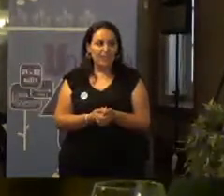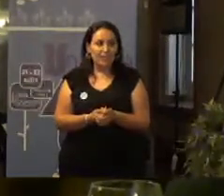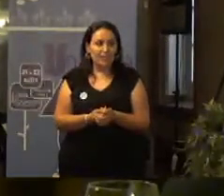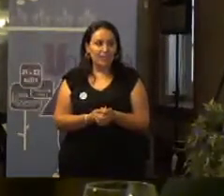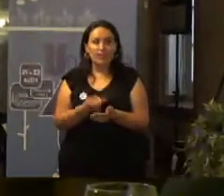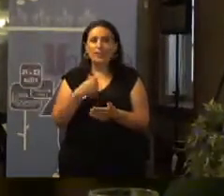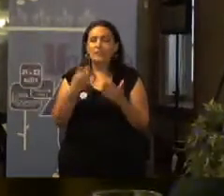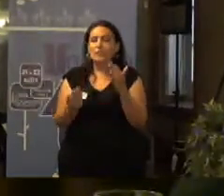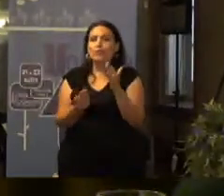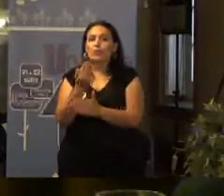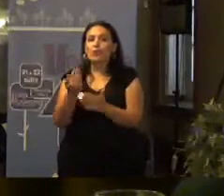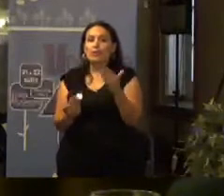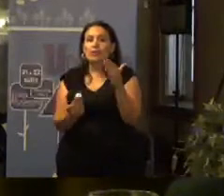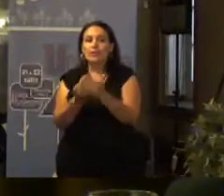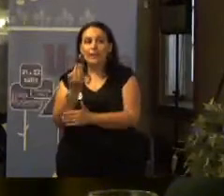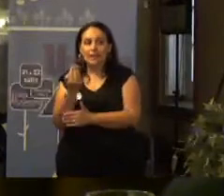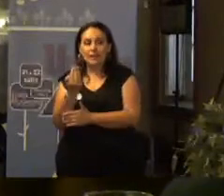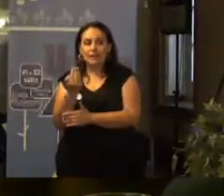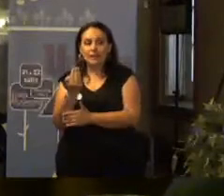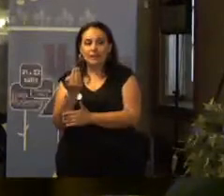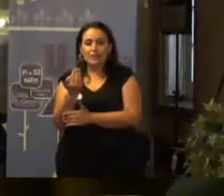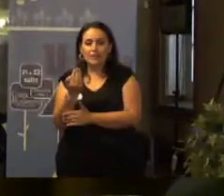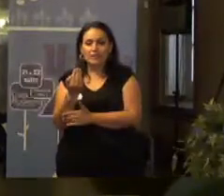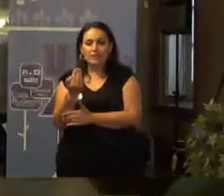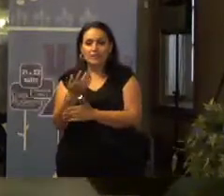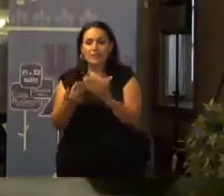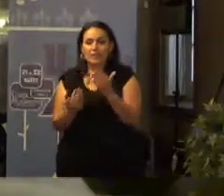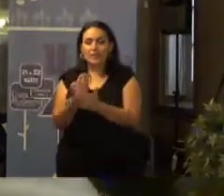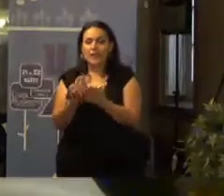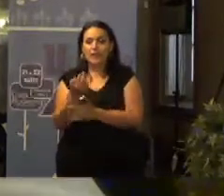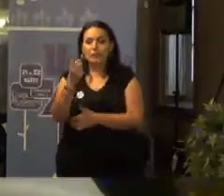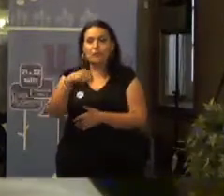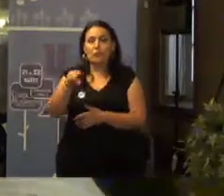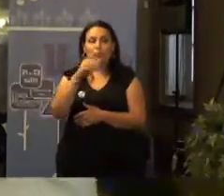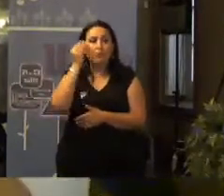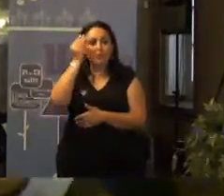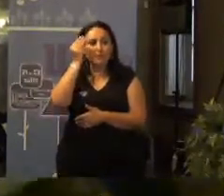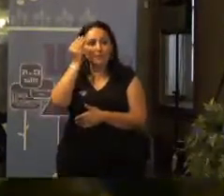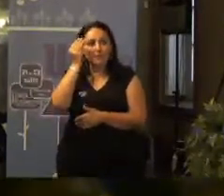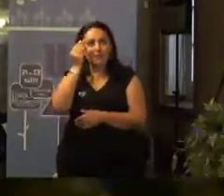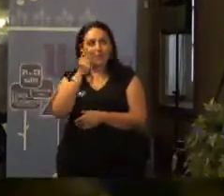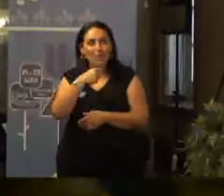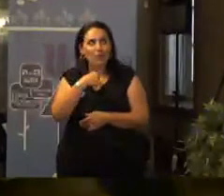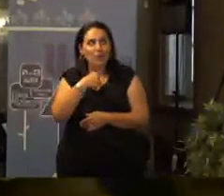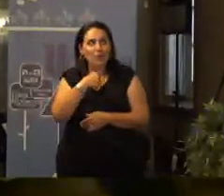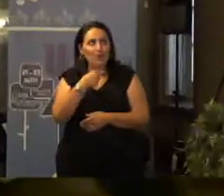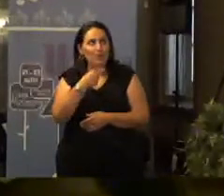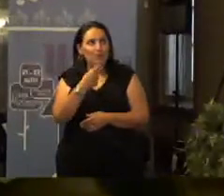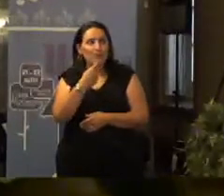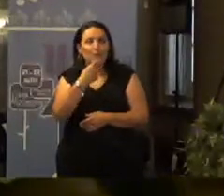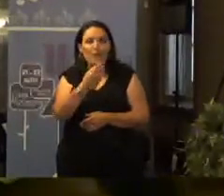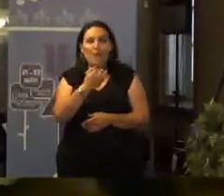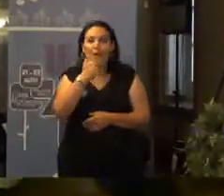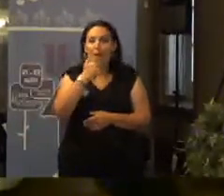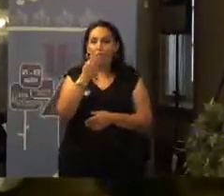destas xornadas pois puidesedes pensar que eu tiña algo que dicir que puidese ser de interés,